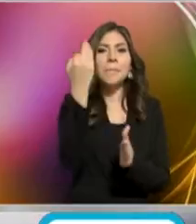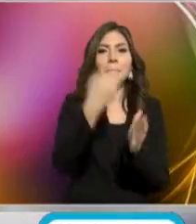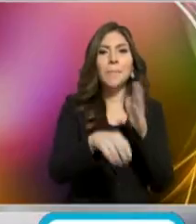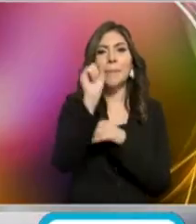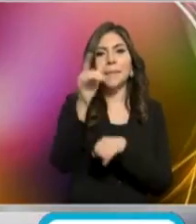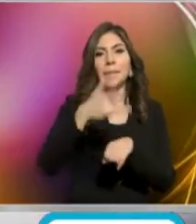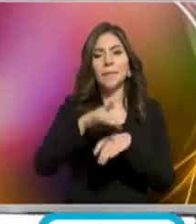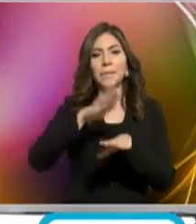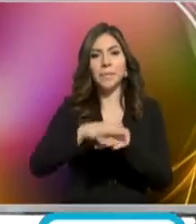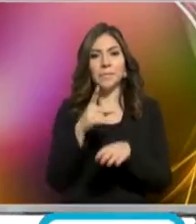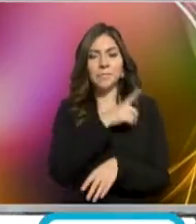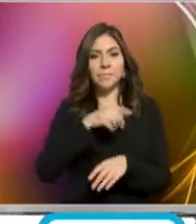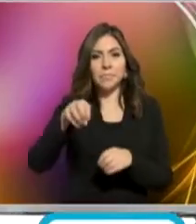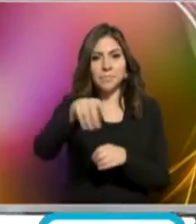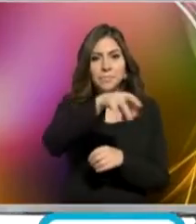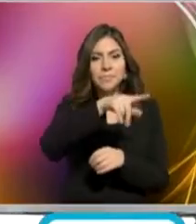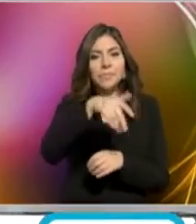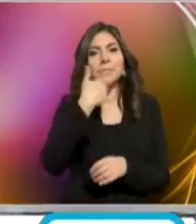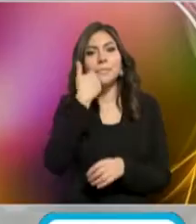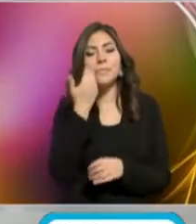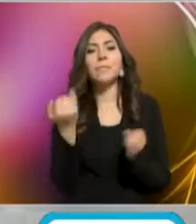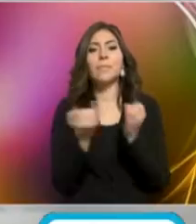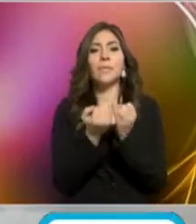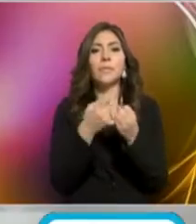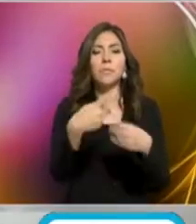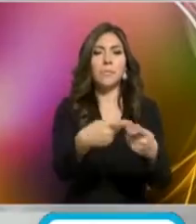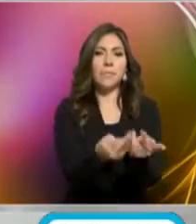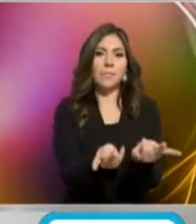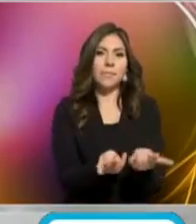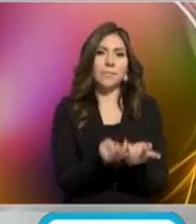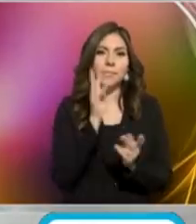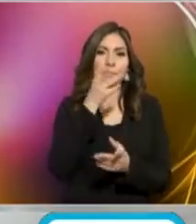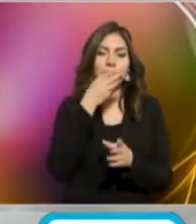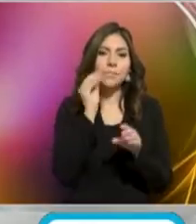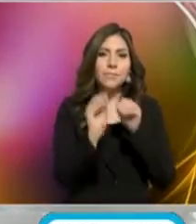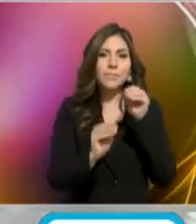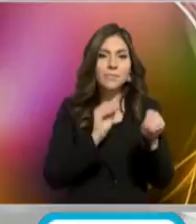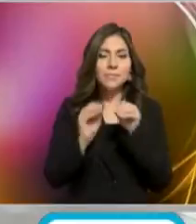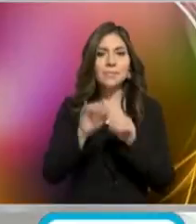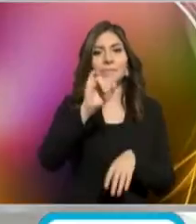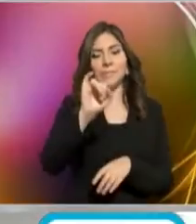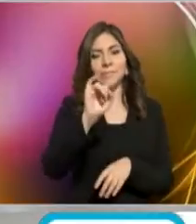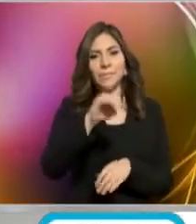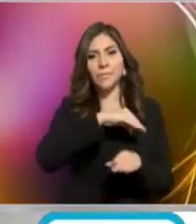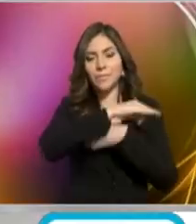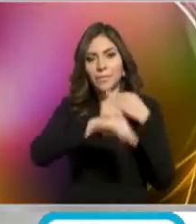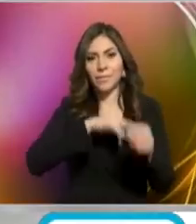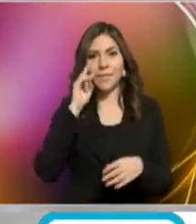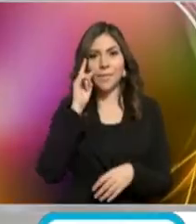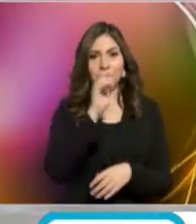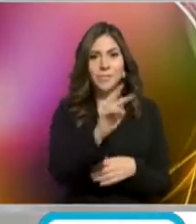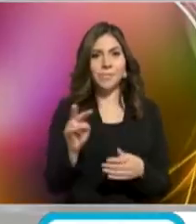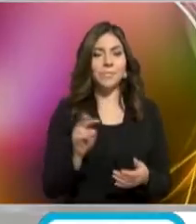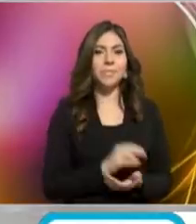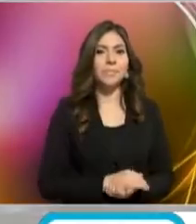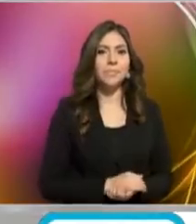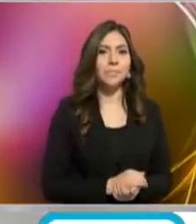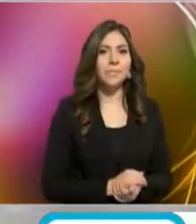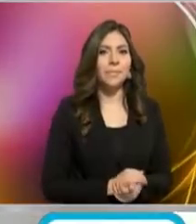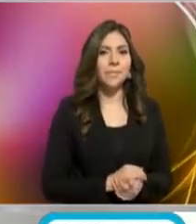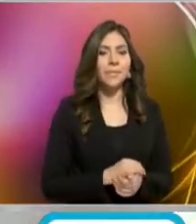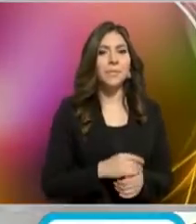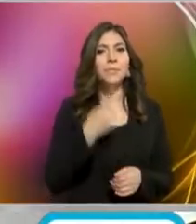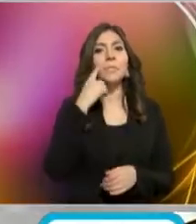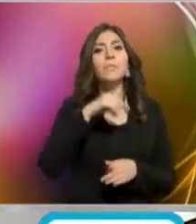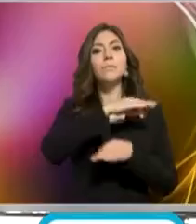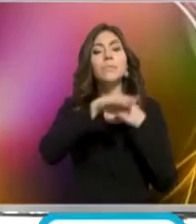échale, está. todo lo que Oye, quiera. ¿y si adornamos el 5 plato? kilos nomás. Sí. Échale todo lo que quiera, ahorita agarro con los Así chavos es. así en la cara y todo. Sí, también. para